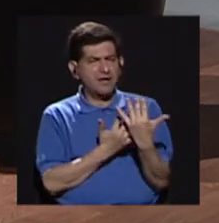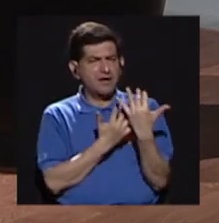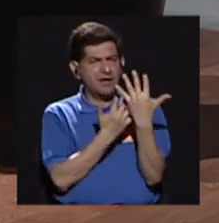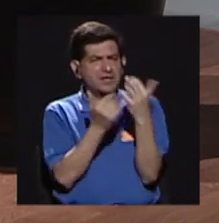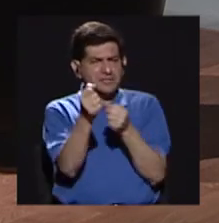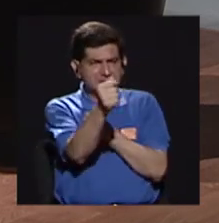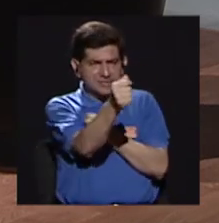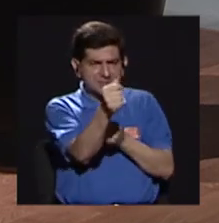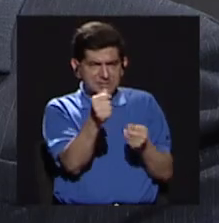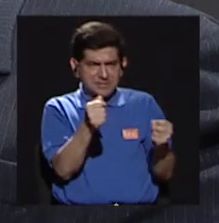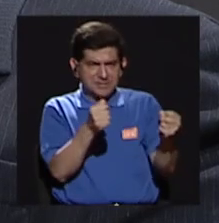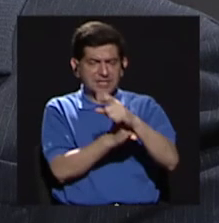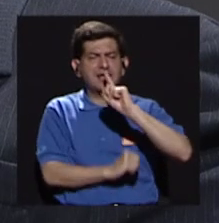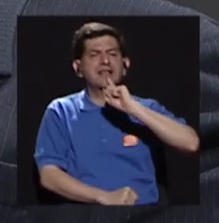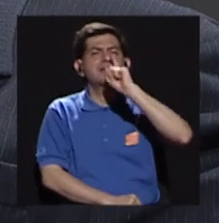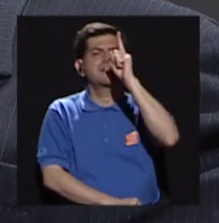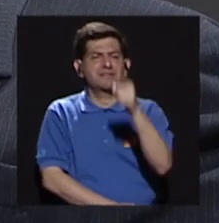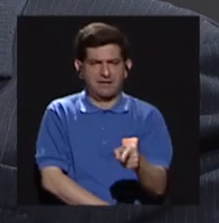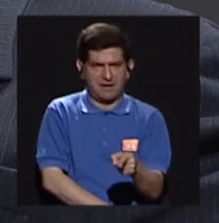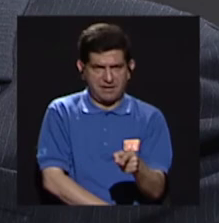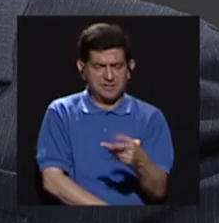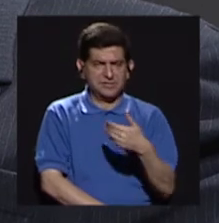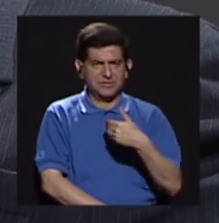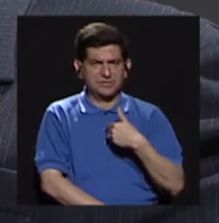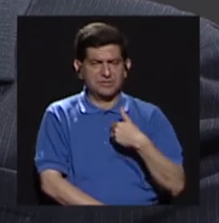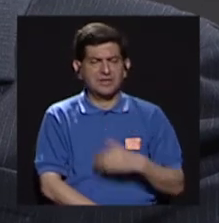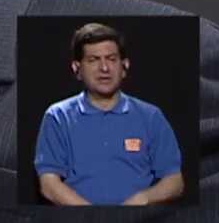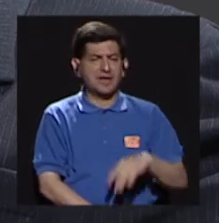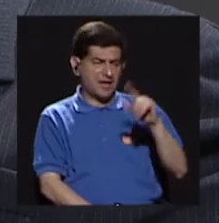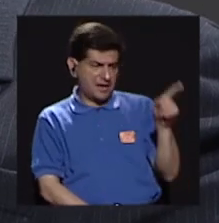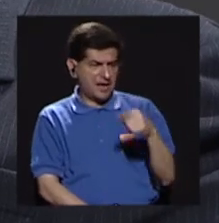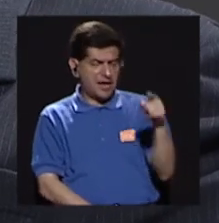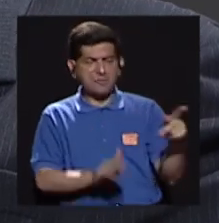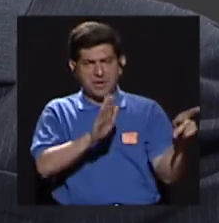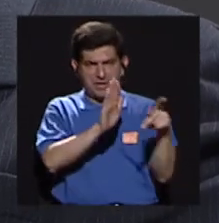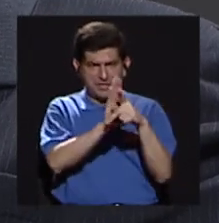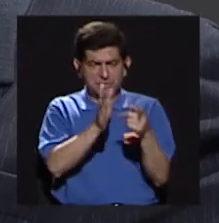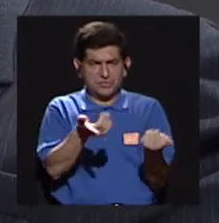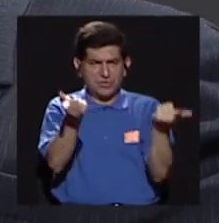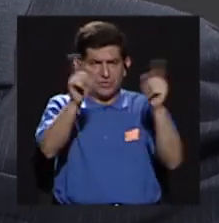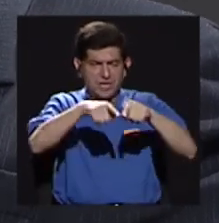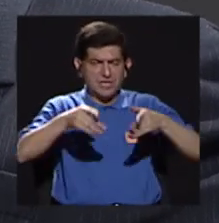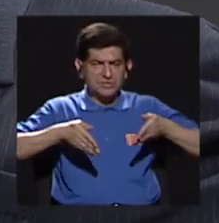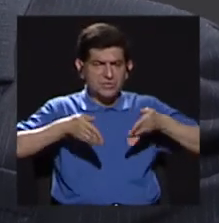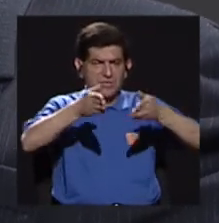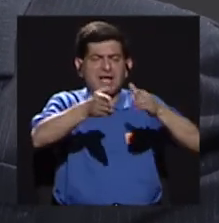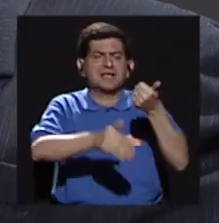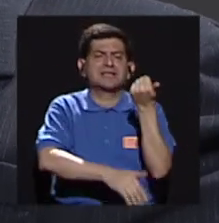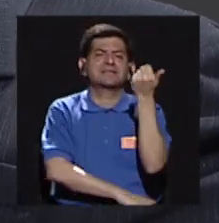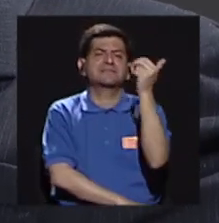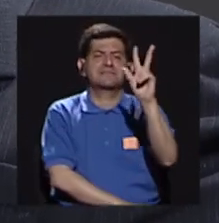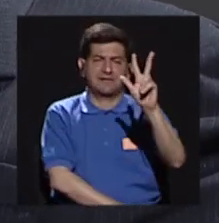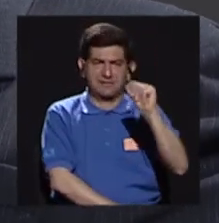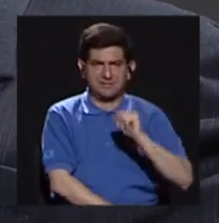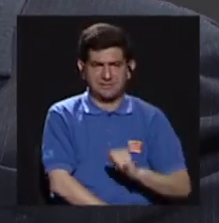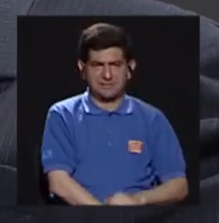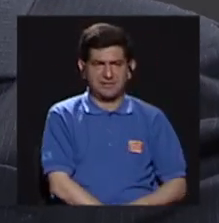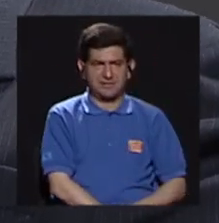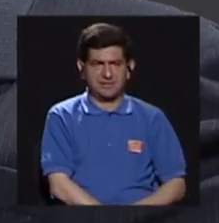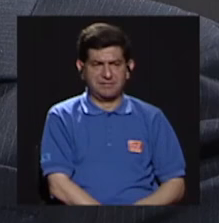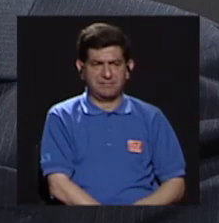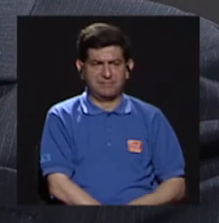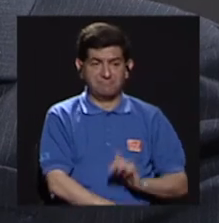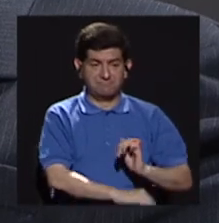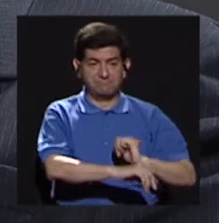sala en pronunciarse sobre el levantamiento del veto en el caso de la calle 13 coloca